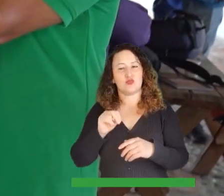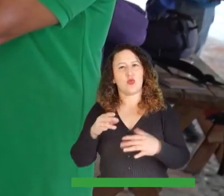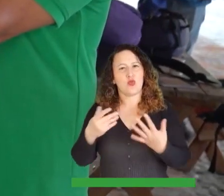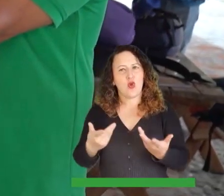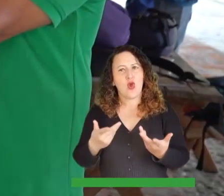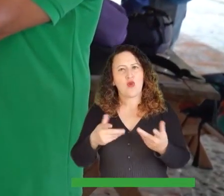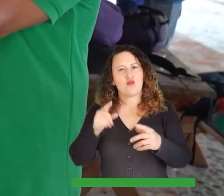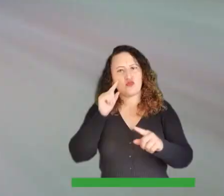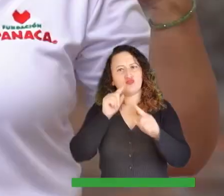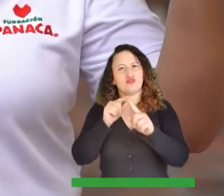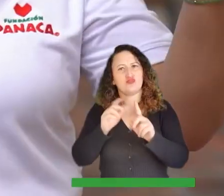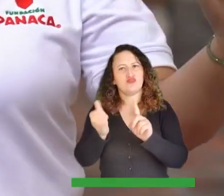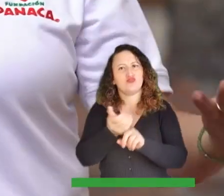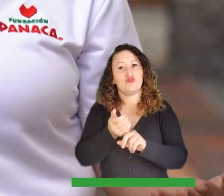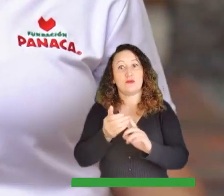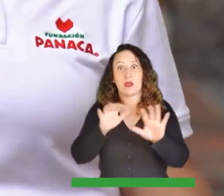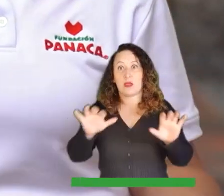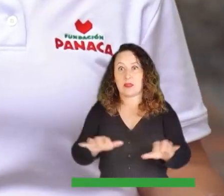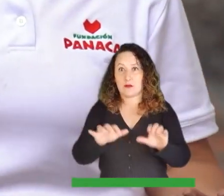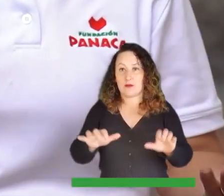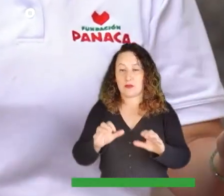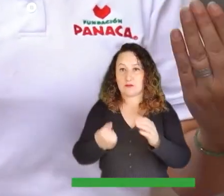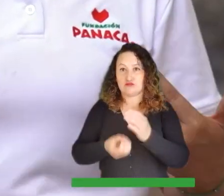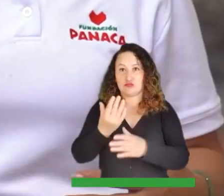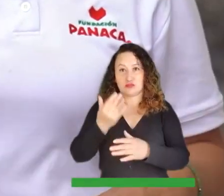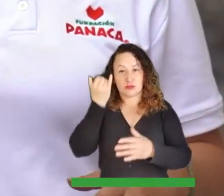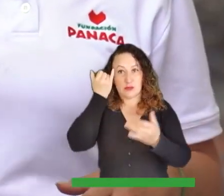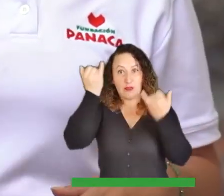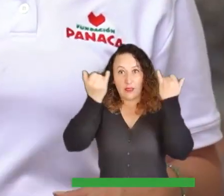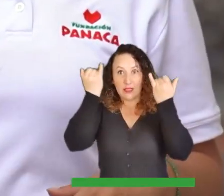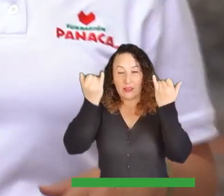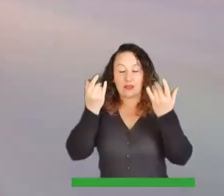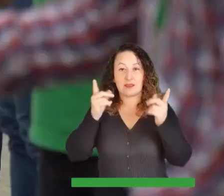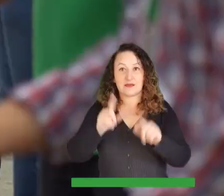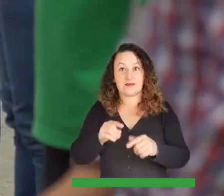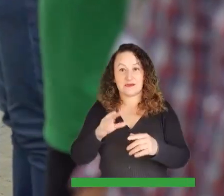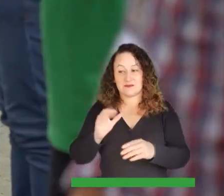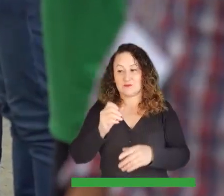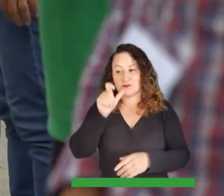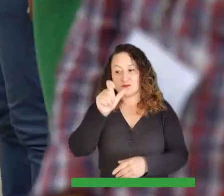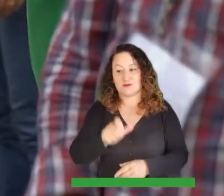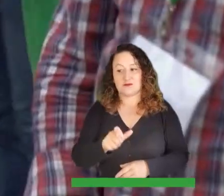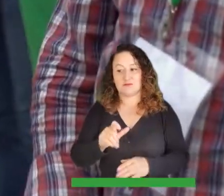través de actividades muy creativas para el ser humano, hace que yo ancle mejor el aprendizaje.